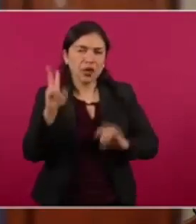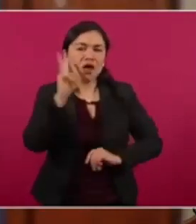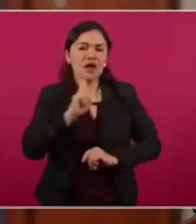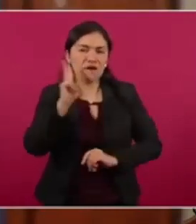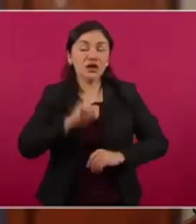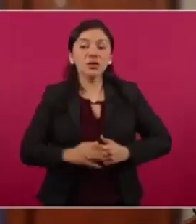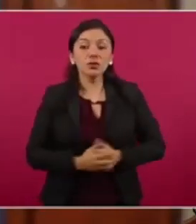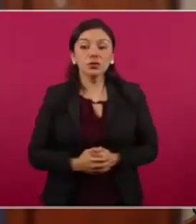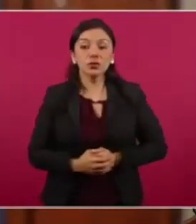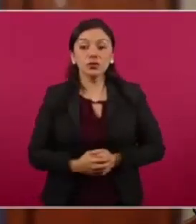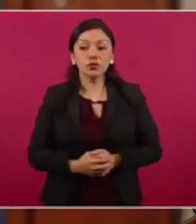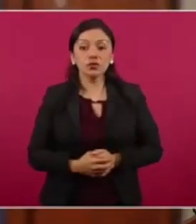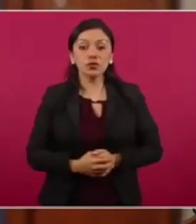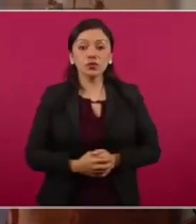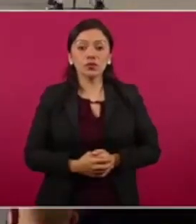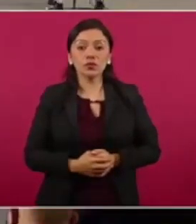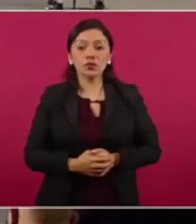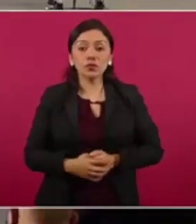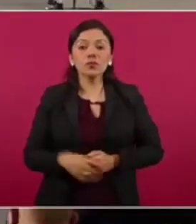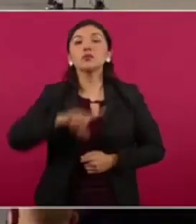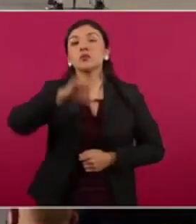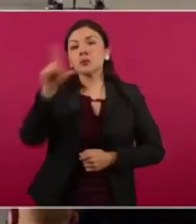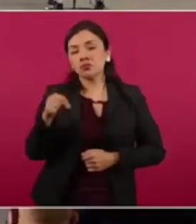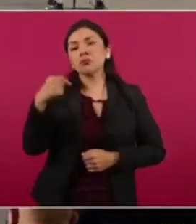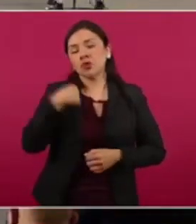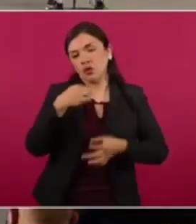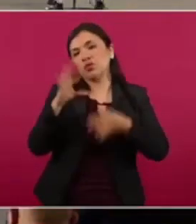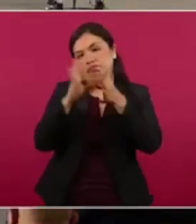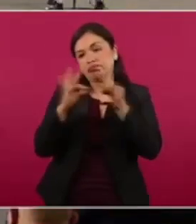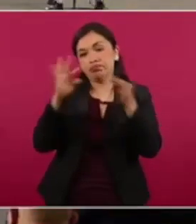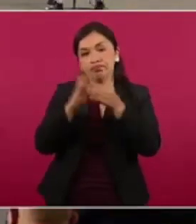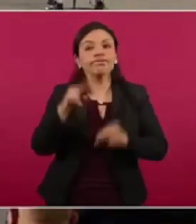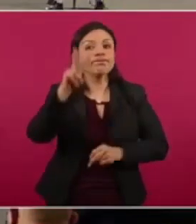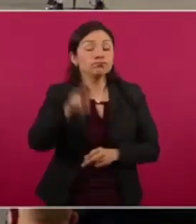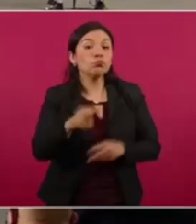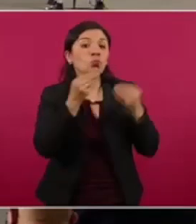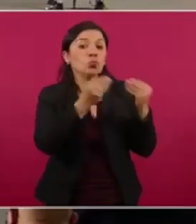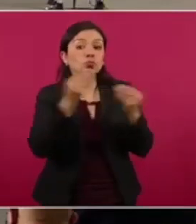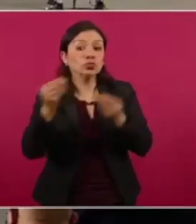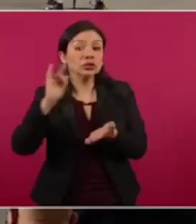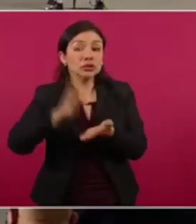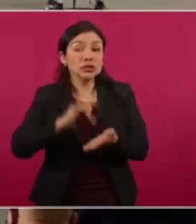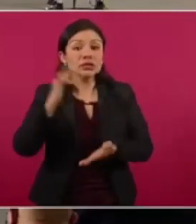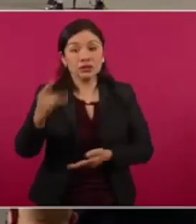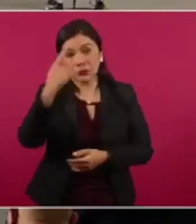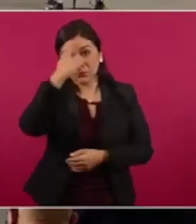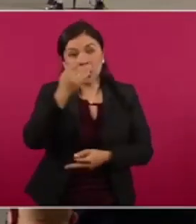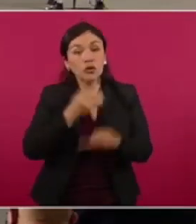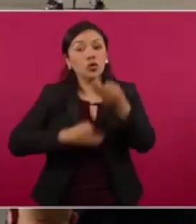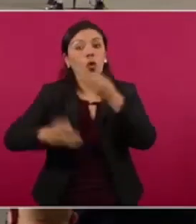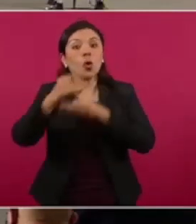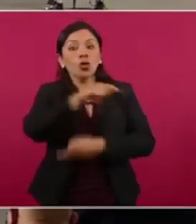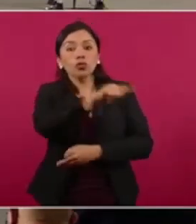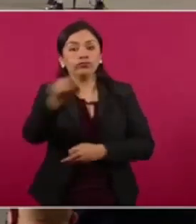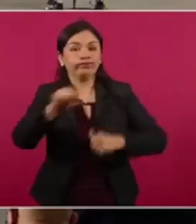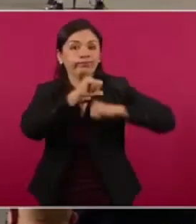de hoy y ya les informamos. Muchas gracias a todas las